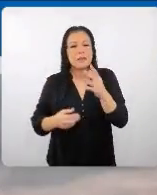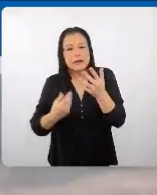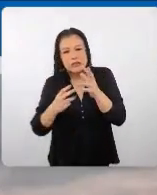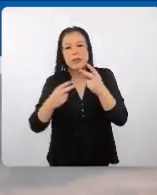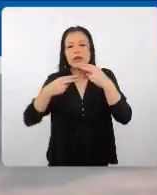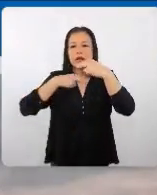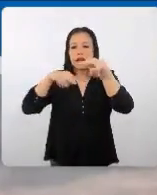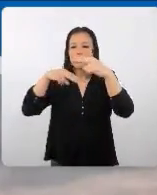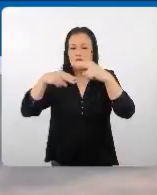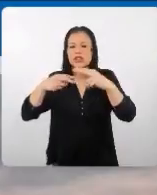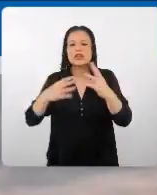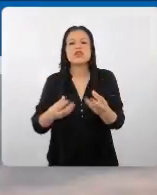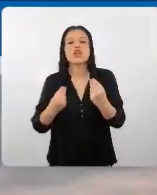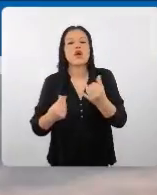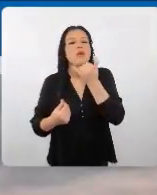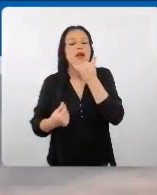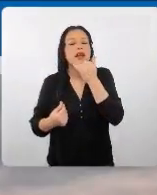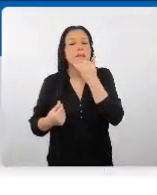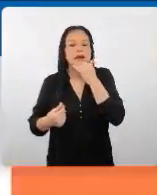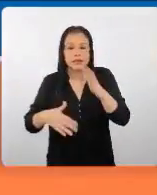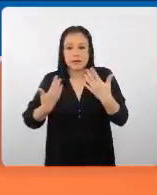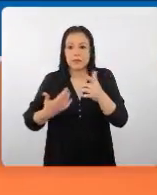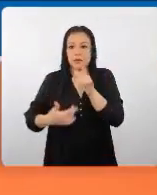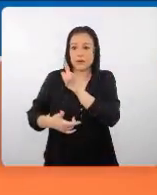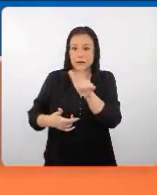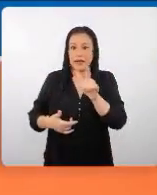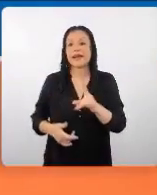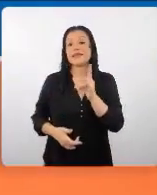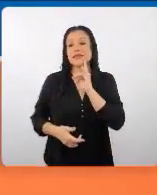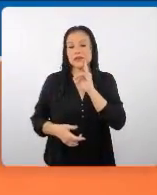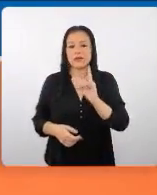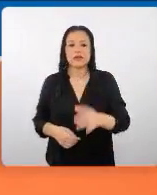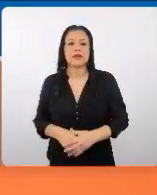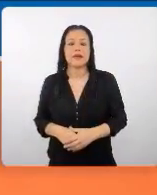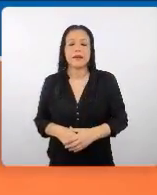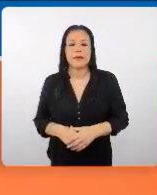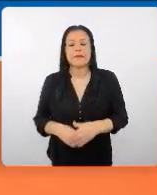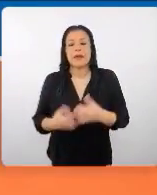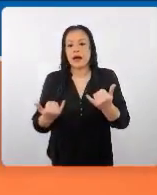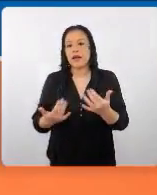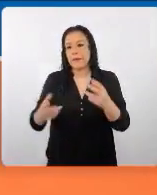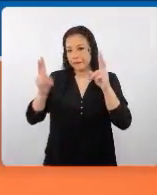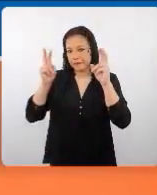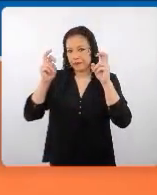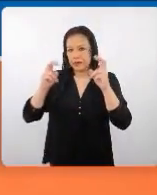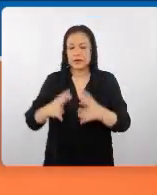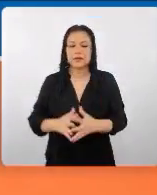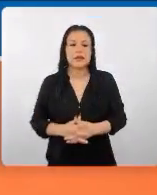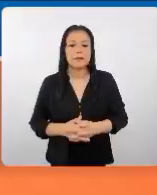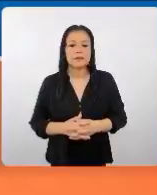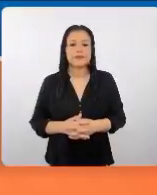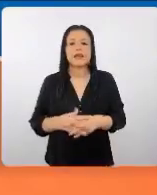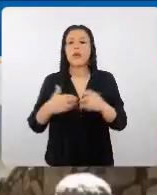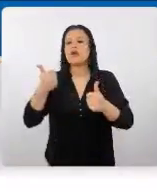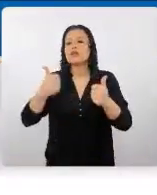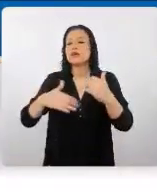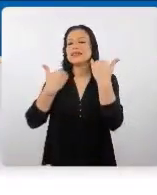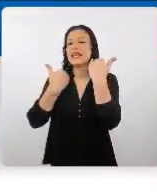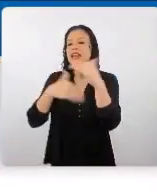panorama del mercado y de la situación en Estados Unidos. En cuanto a las